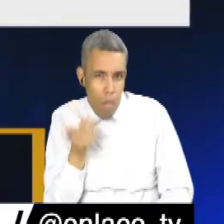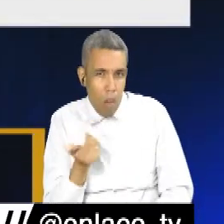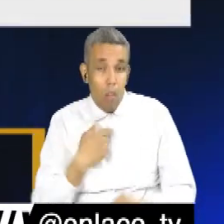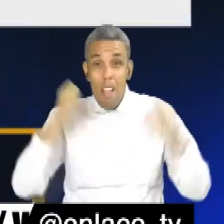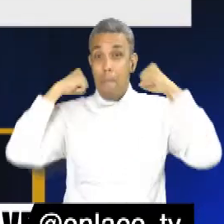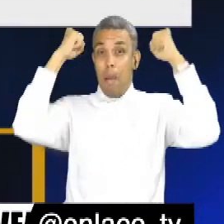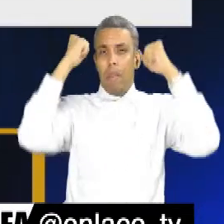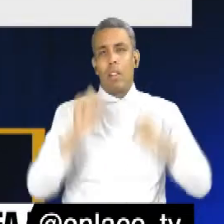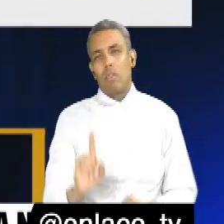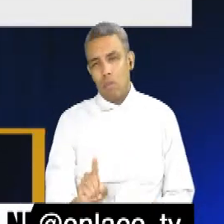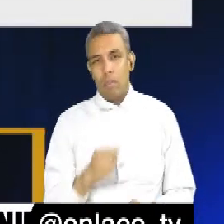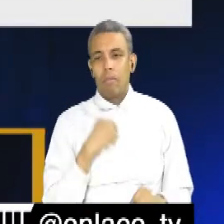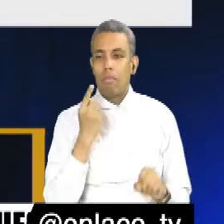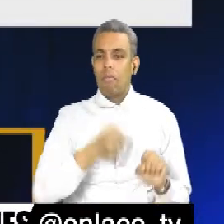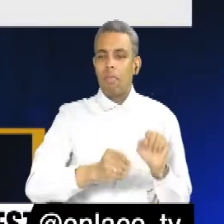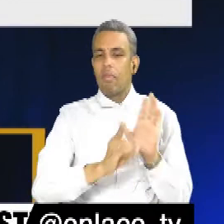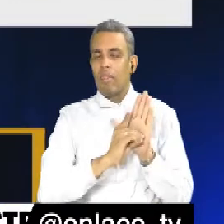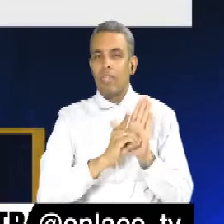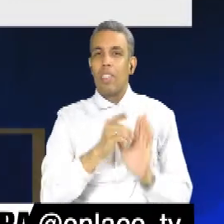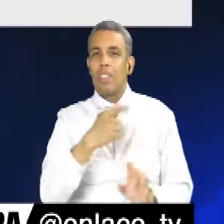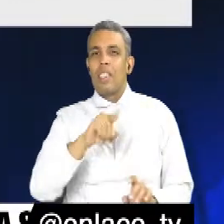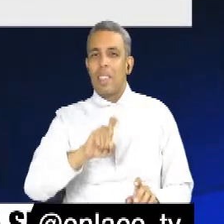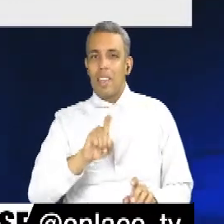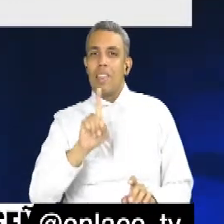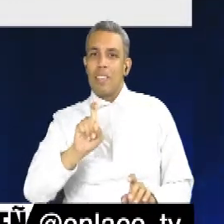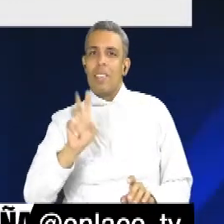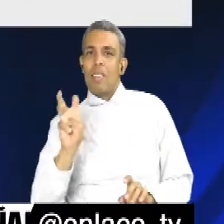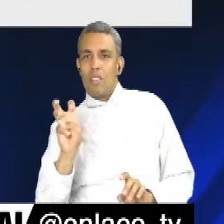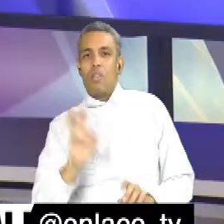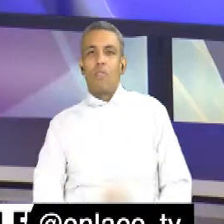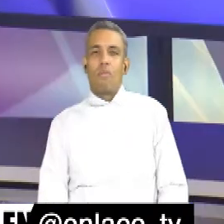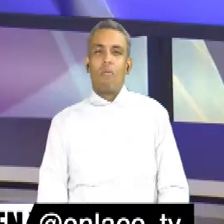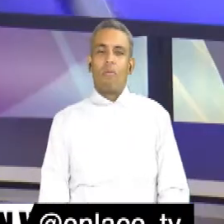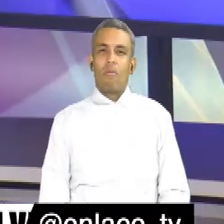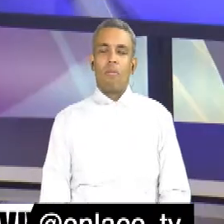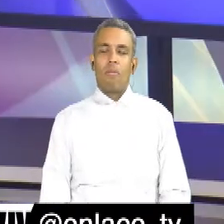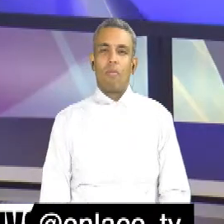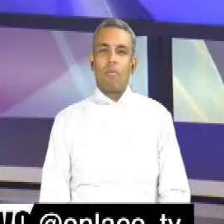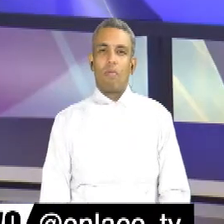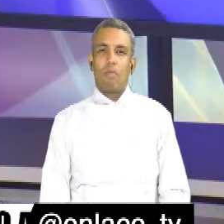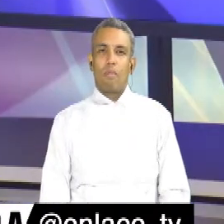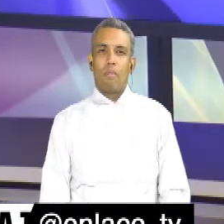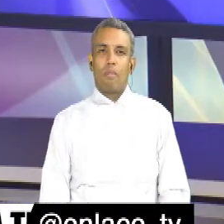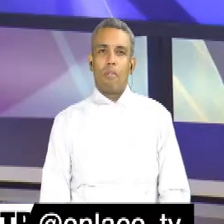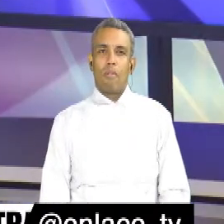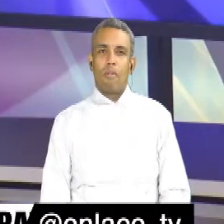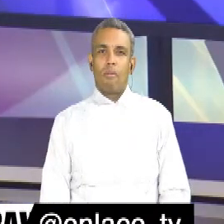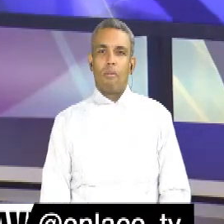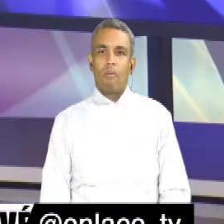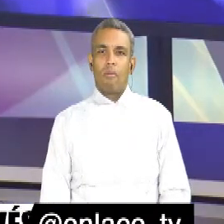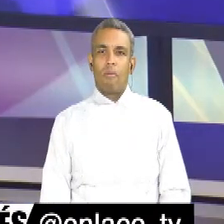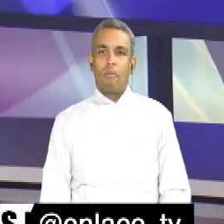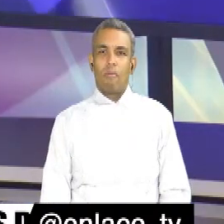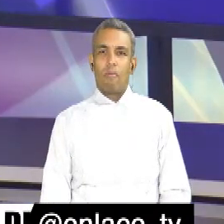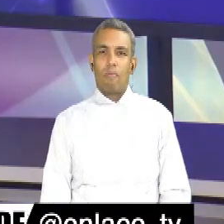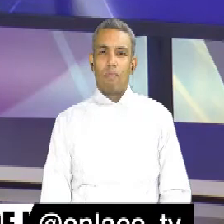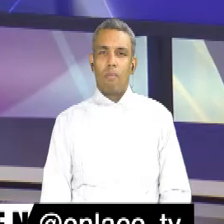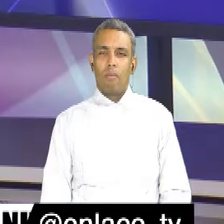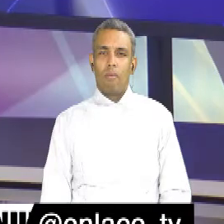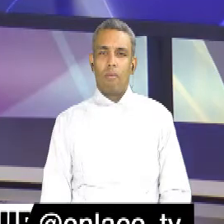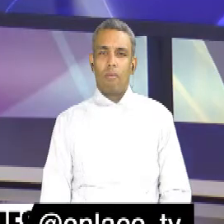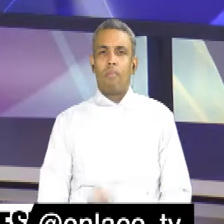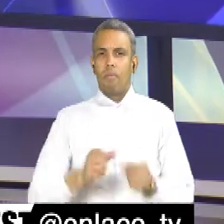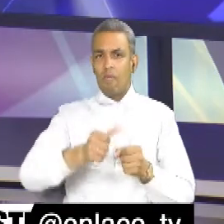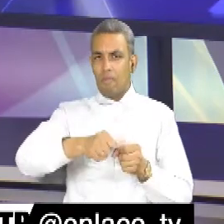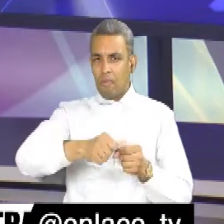decreto 1668 de 2016. Y a propósito de este tema, el gerente del río de Ecopetrol,